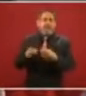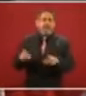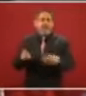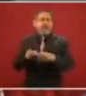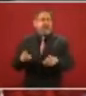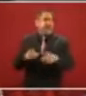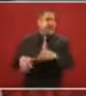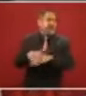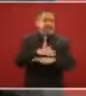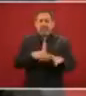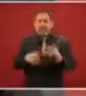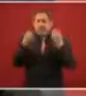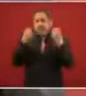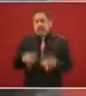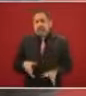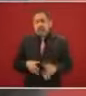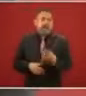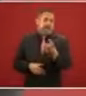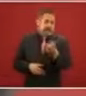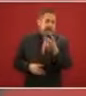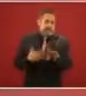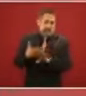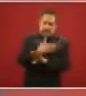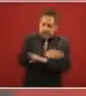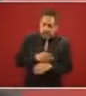hay que atenderlo. Entonces,